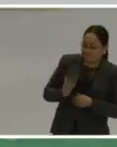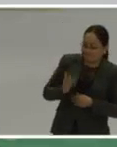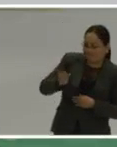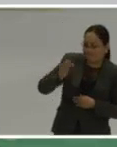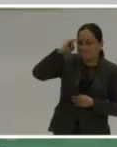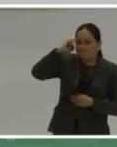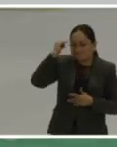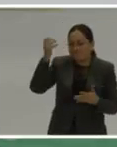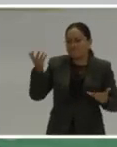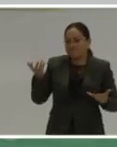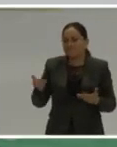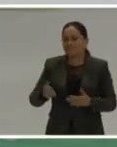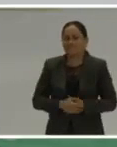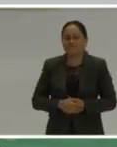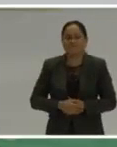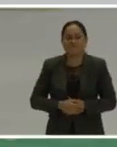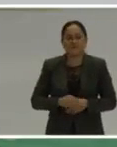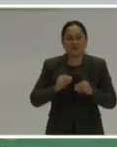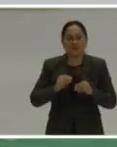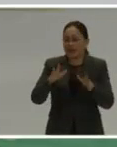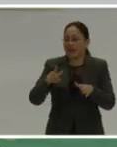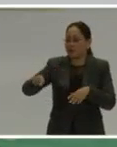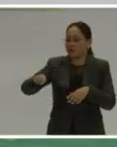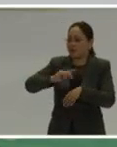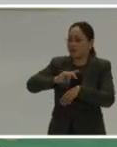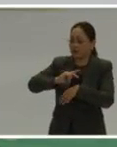pueblos. La nación Uru,